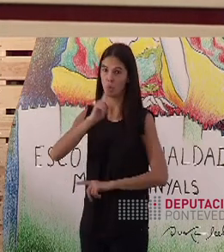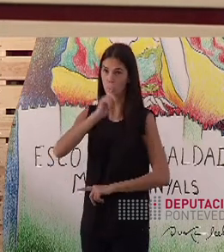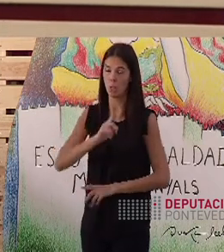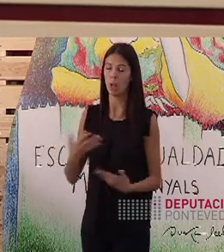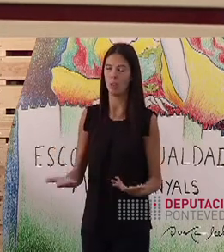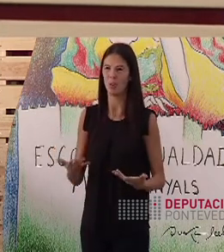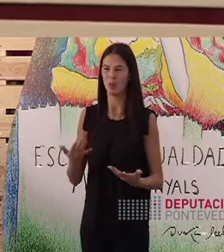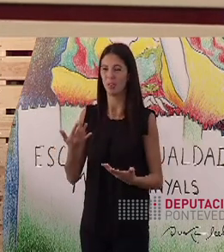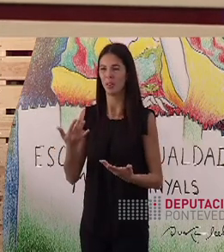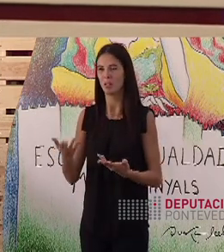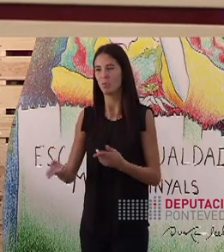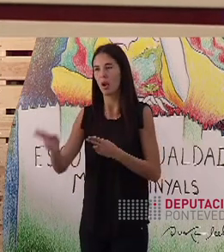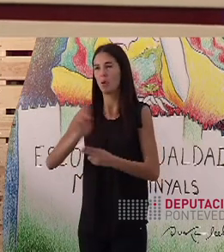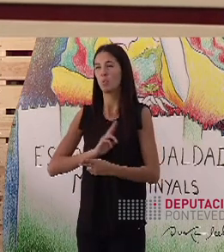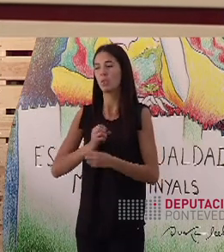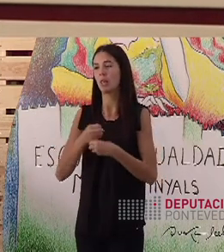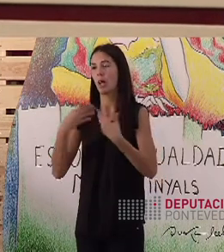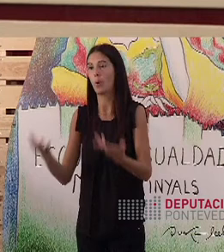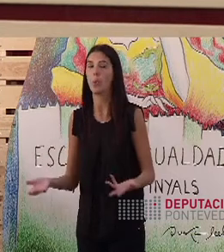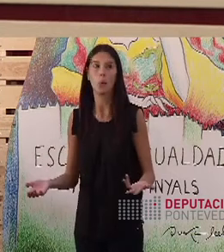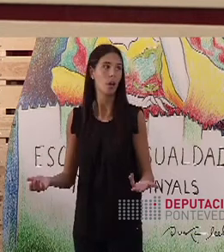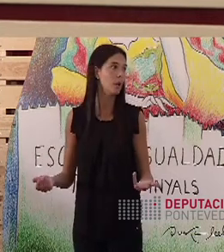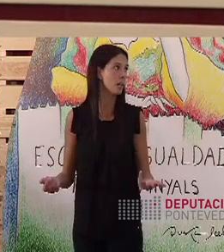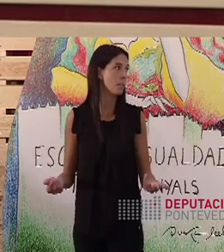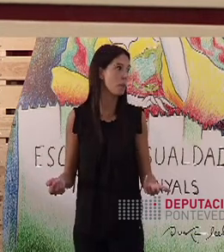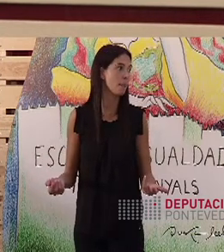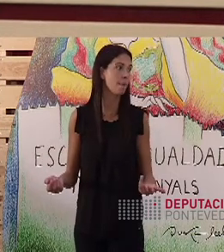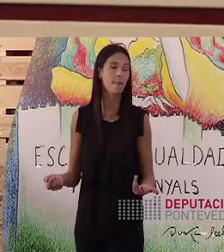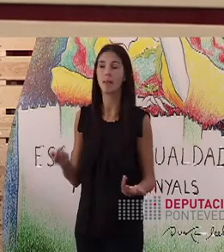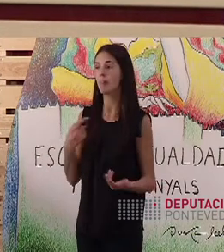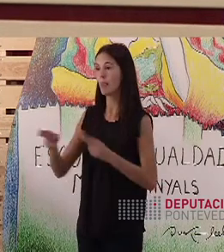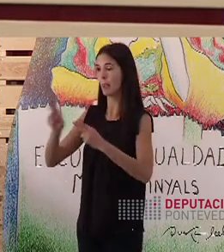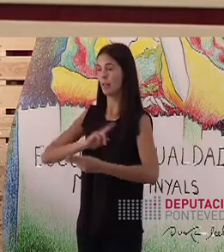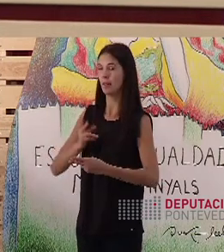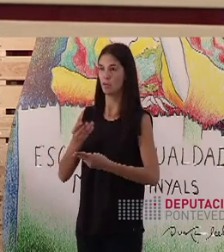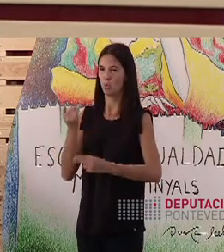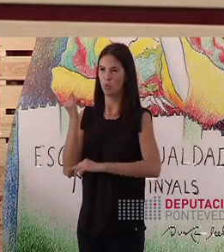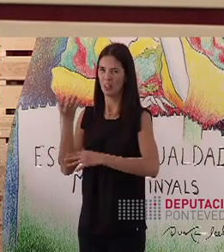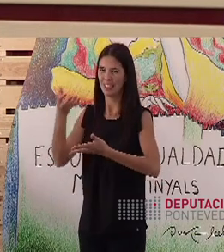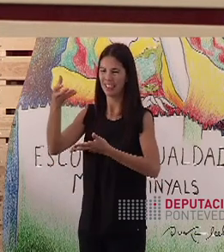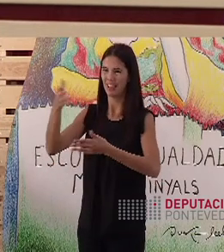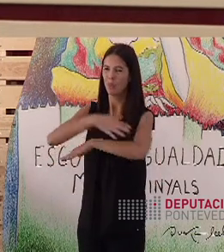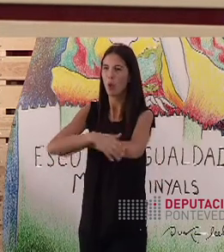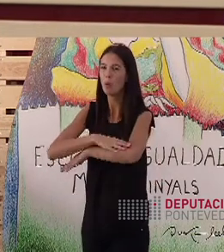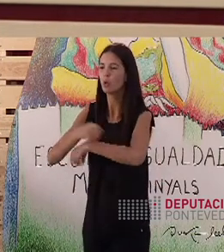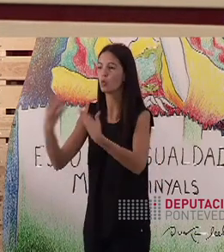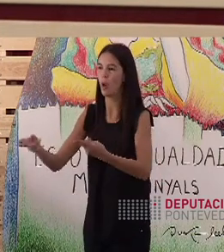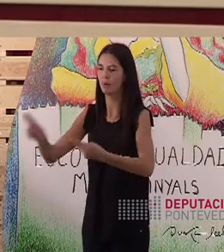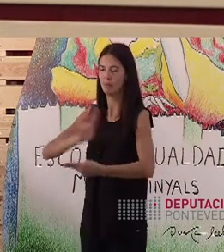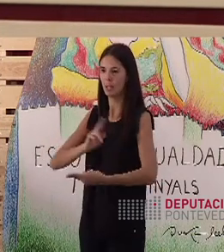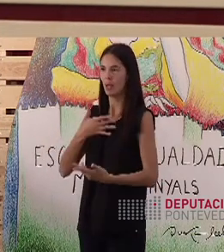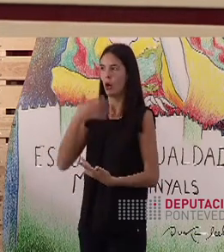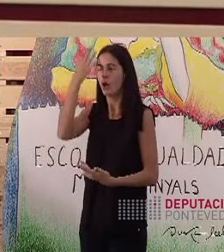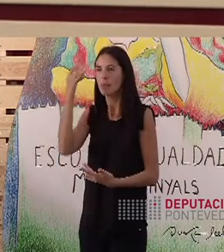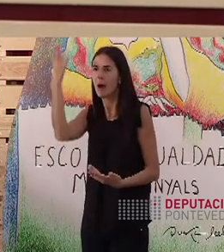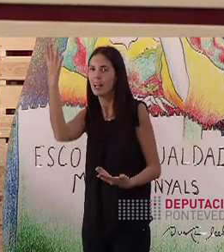Cal sería a resposta, bueno, non se veu, bueno, ao mesmo, a resposta institucional ante estes feitos e cales serían os imaginarios